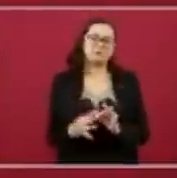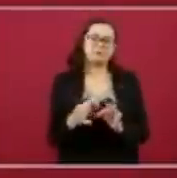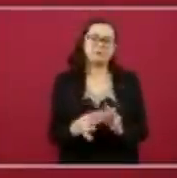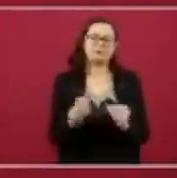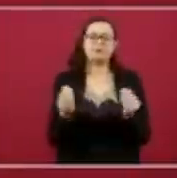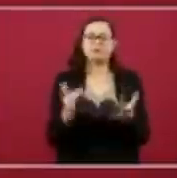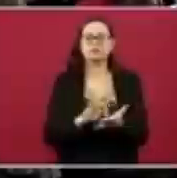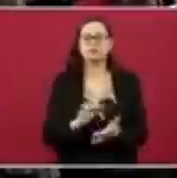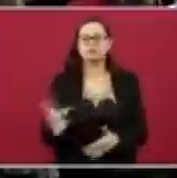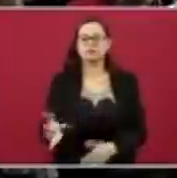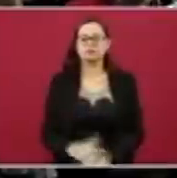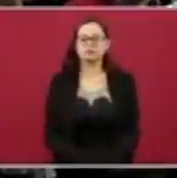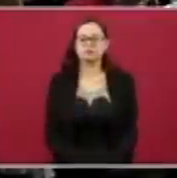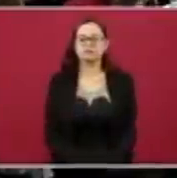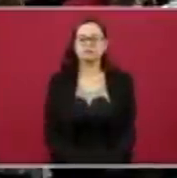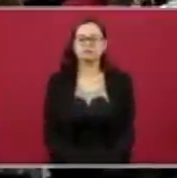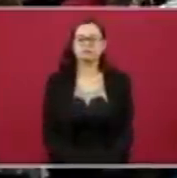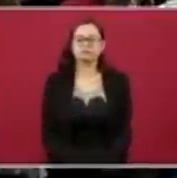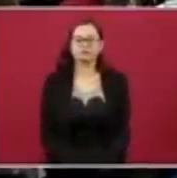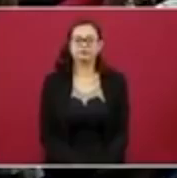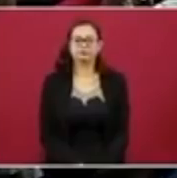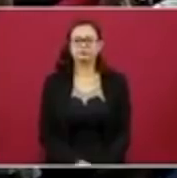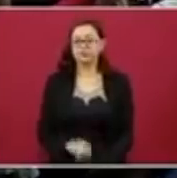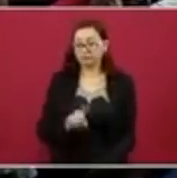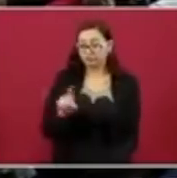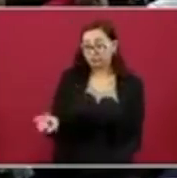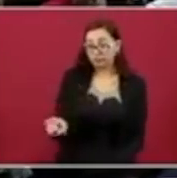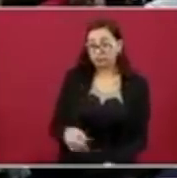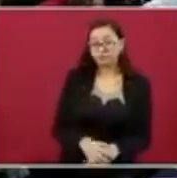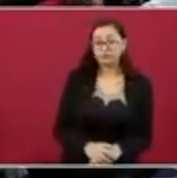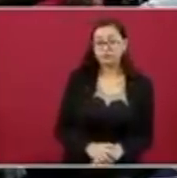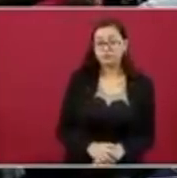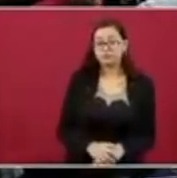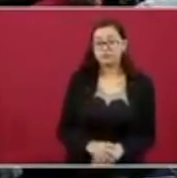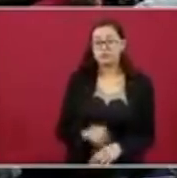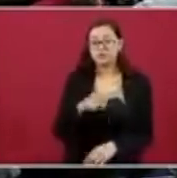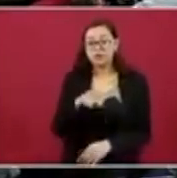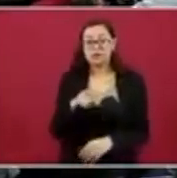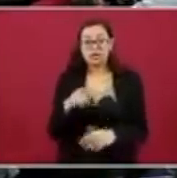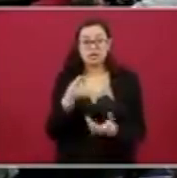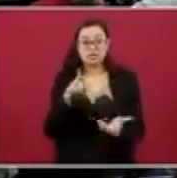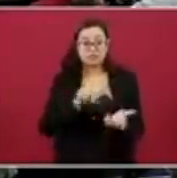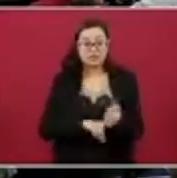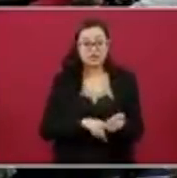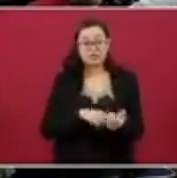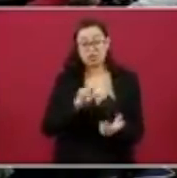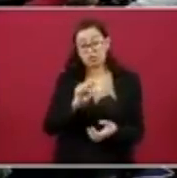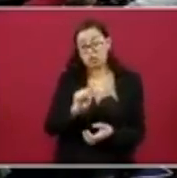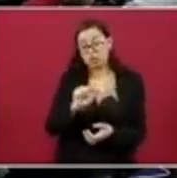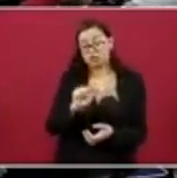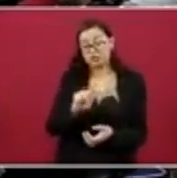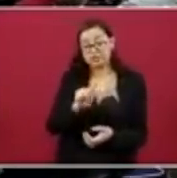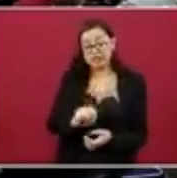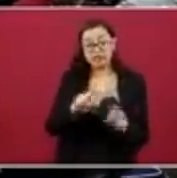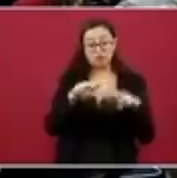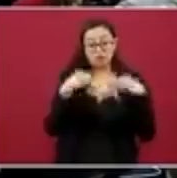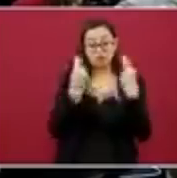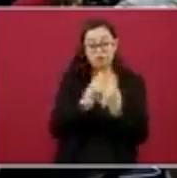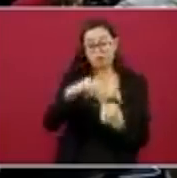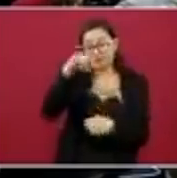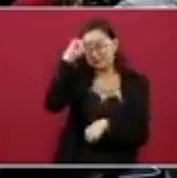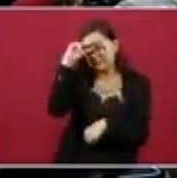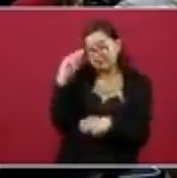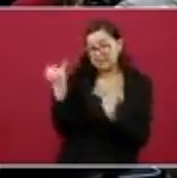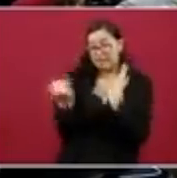Muchas gracias. Pero hay posibilidad de que intervenga la unidad de inteligencia financiera para rastrear